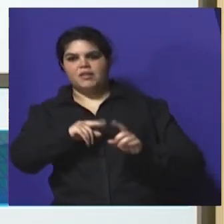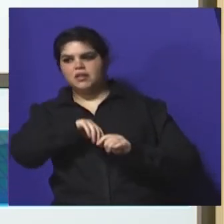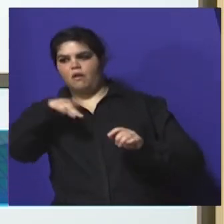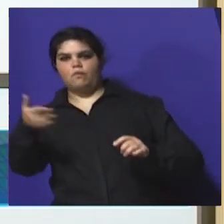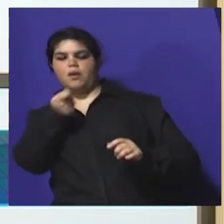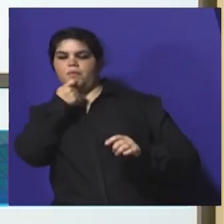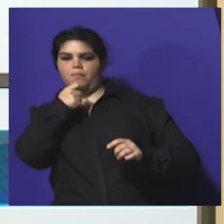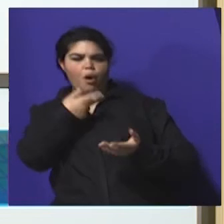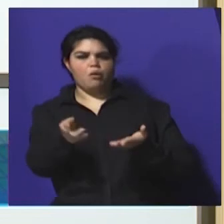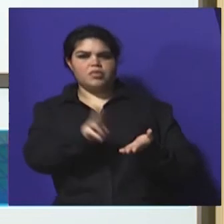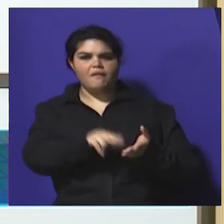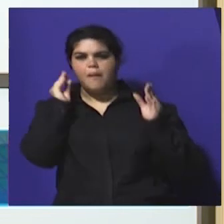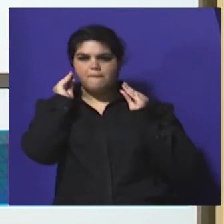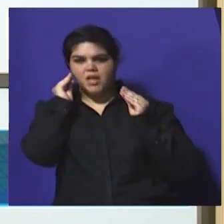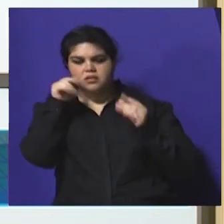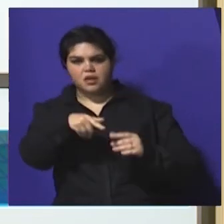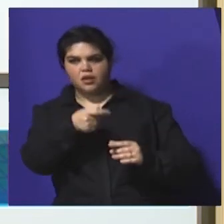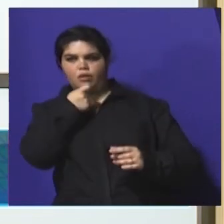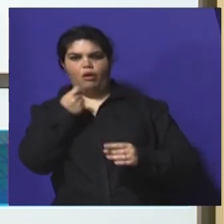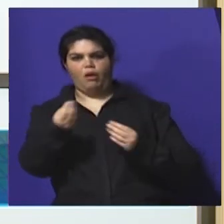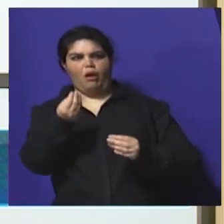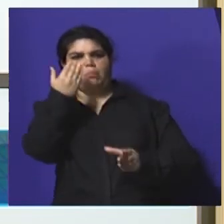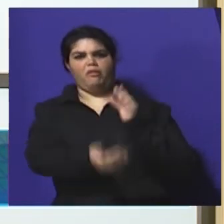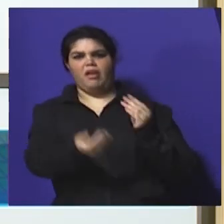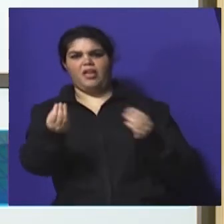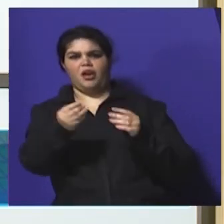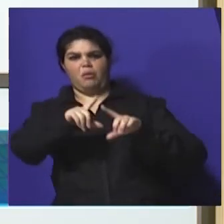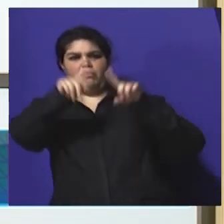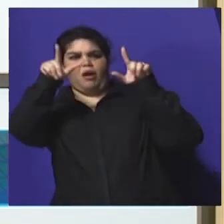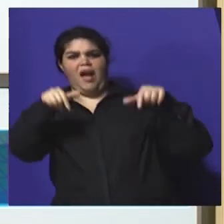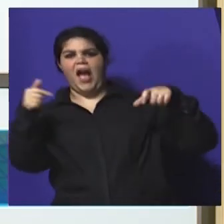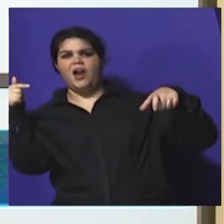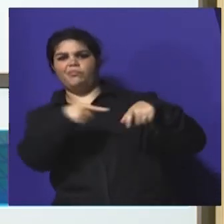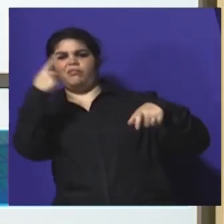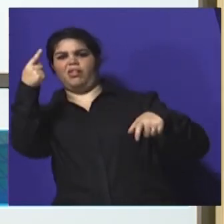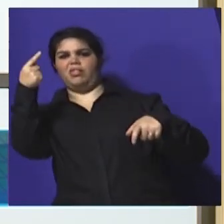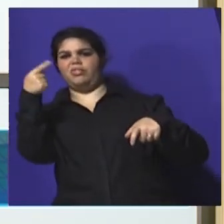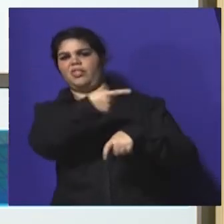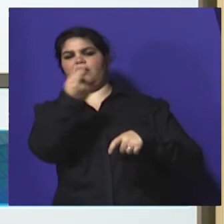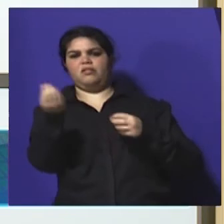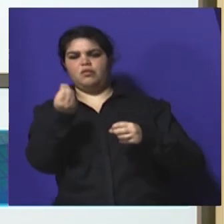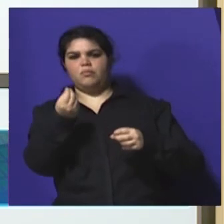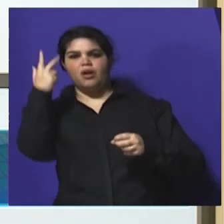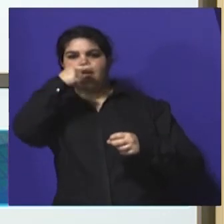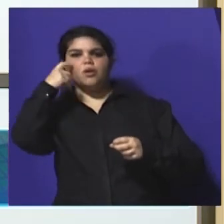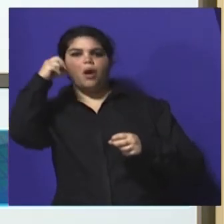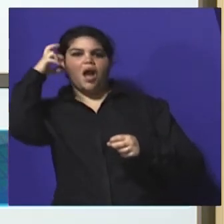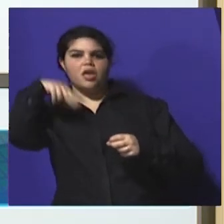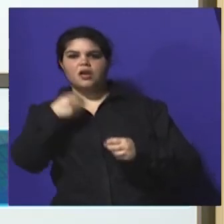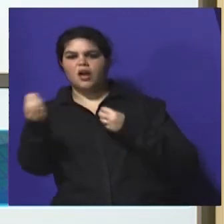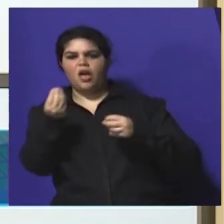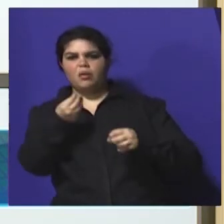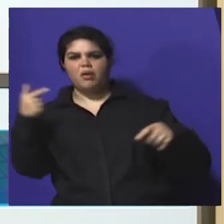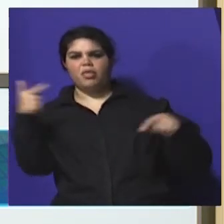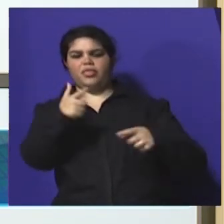messi dice como los roperos y el arquero tenés todo el arco o no no sé higuaín como arroz si tenía mano a mano